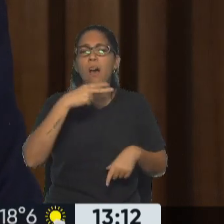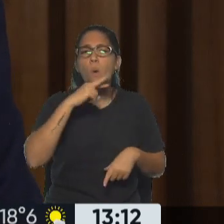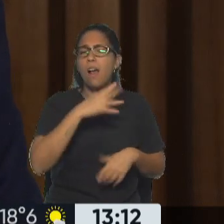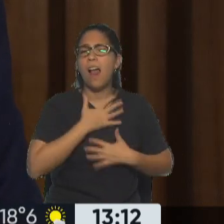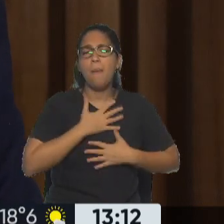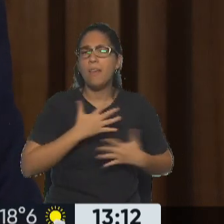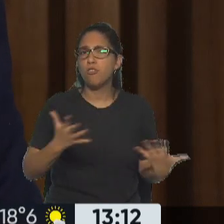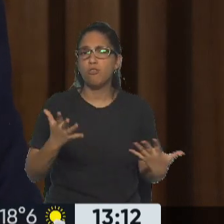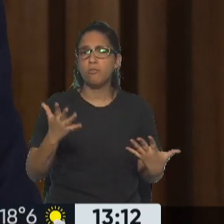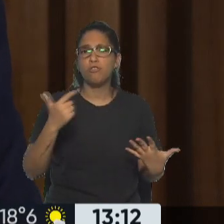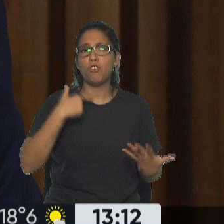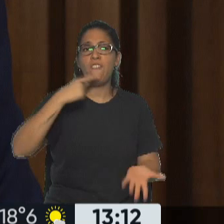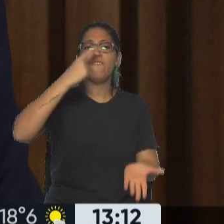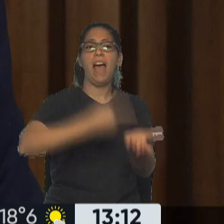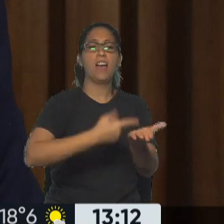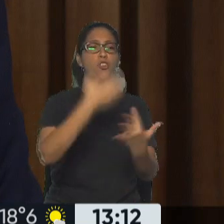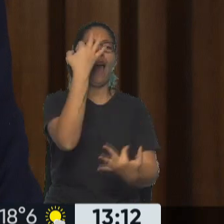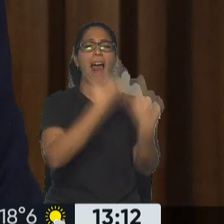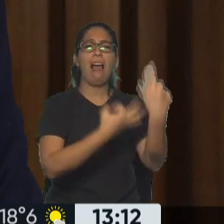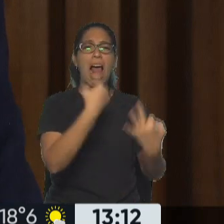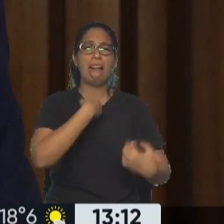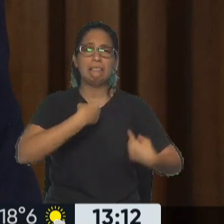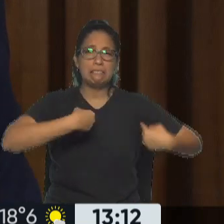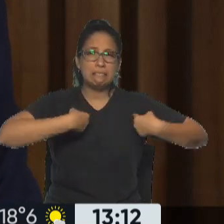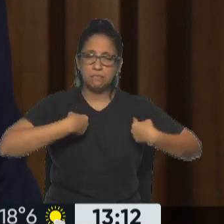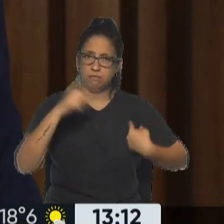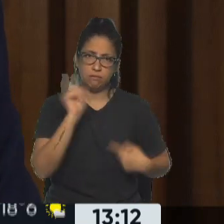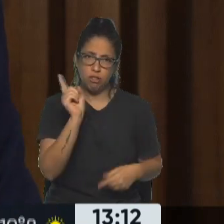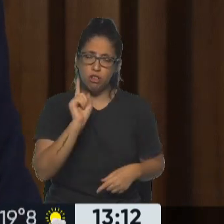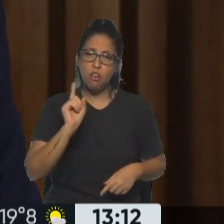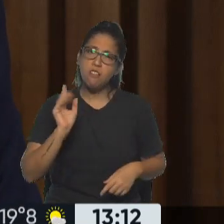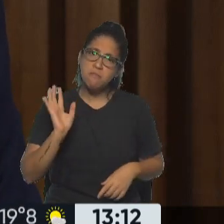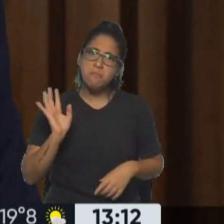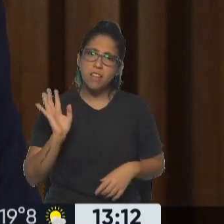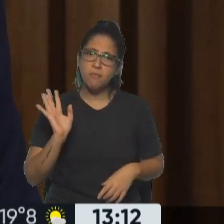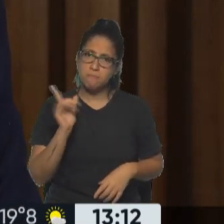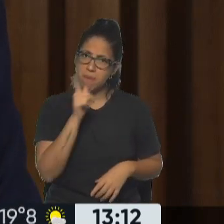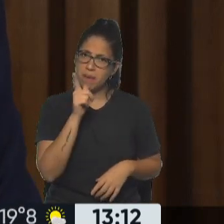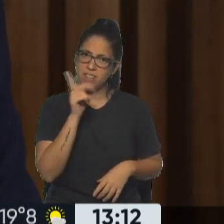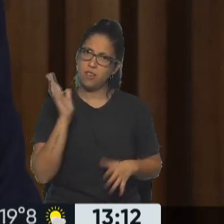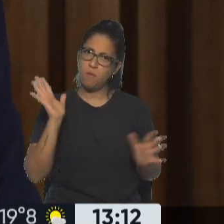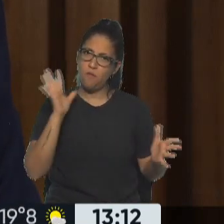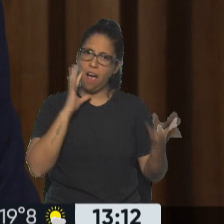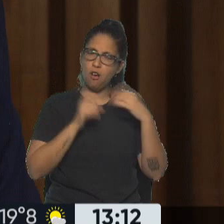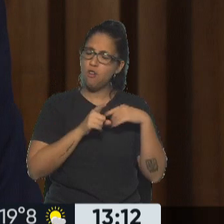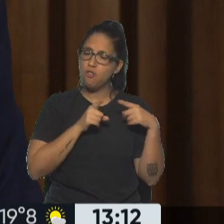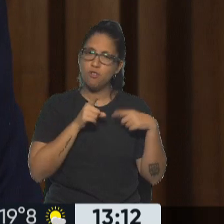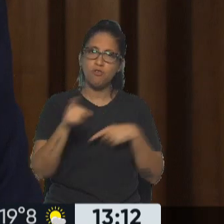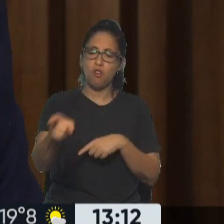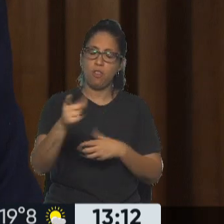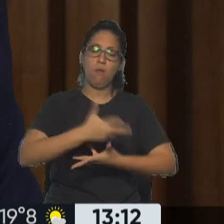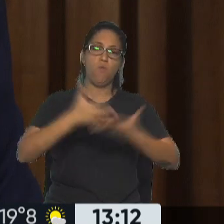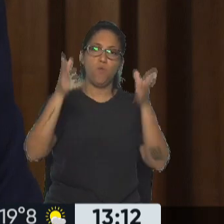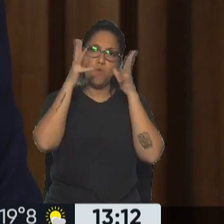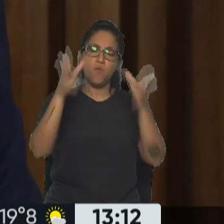No soy quien para analizar un fallo. Pero sí creo que bueno, fue muy, muy puntual y muy,